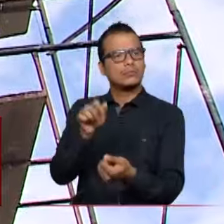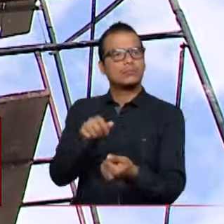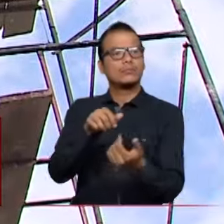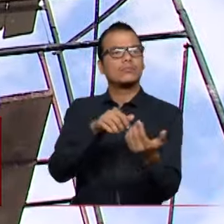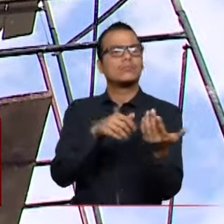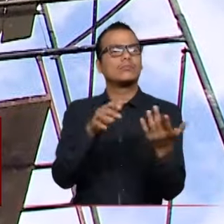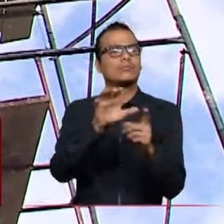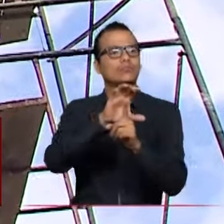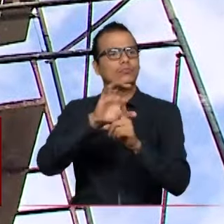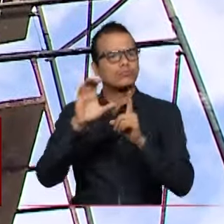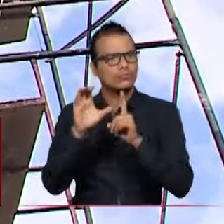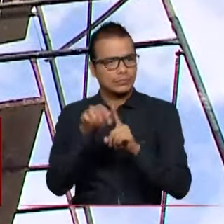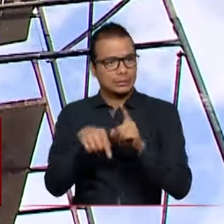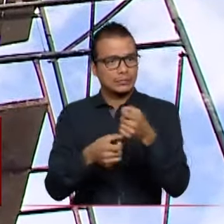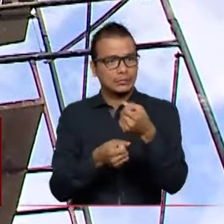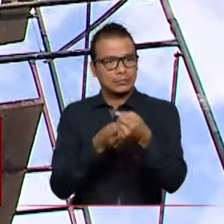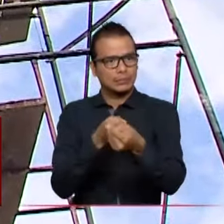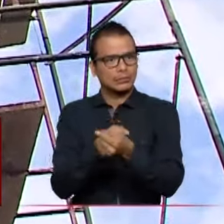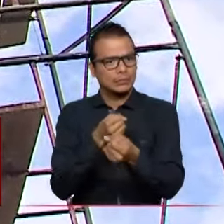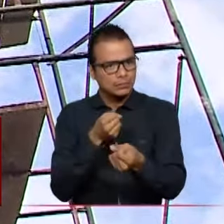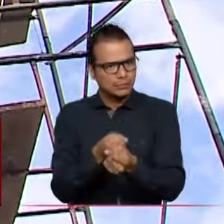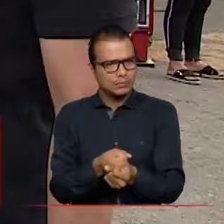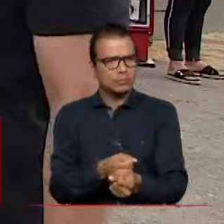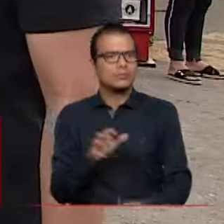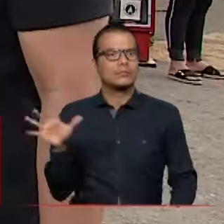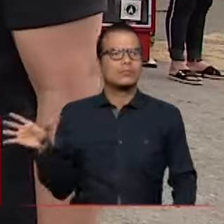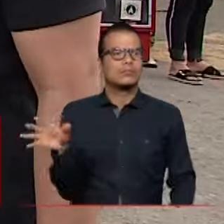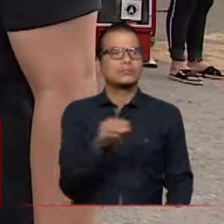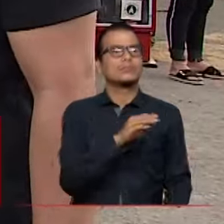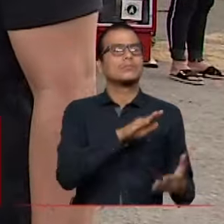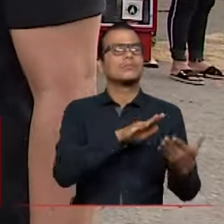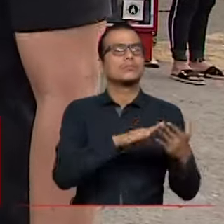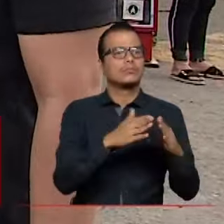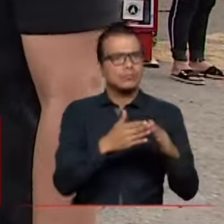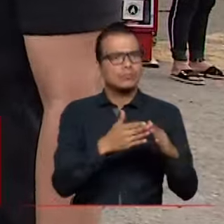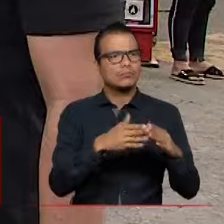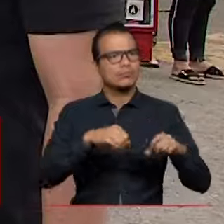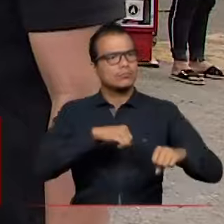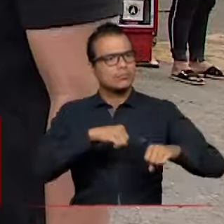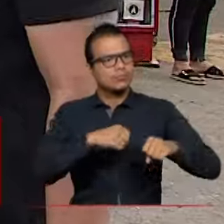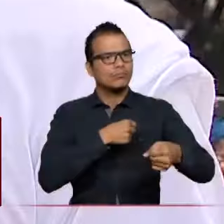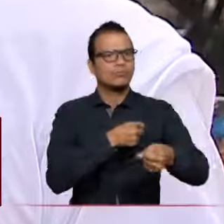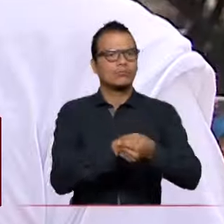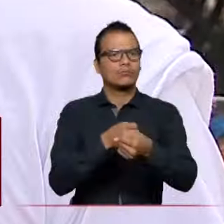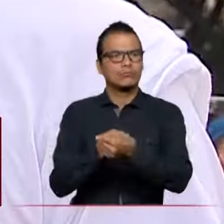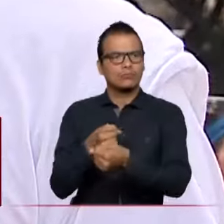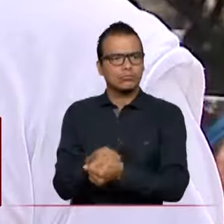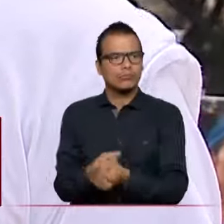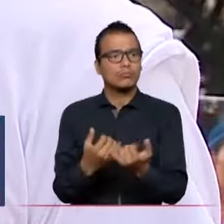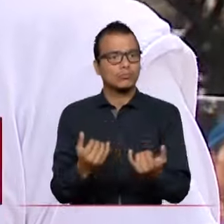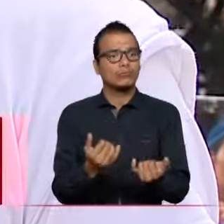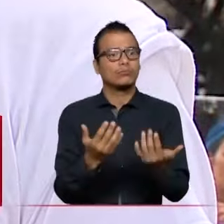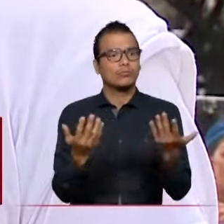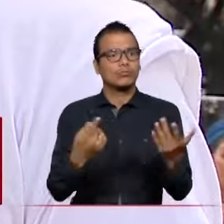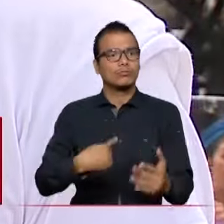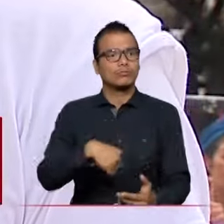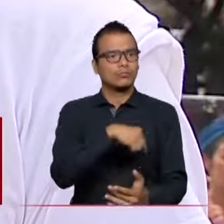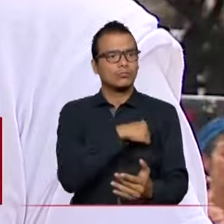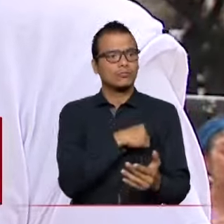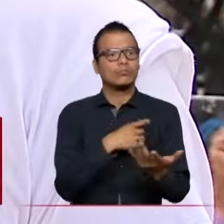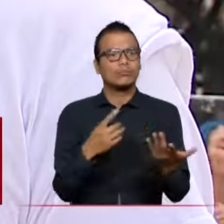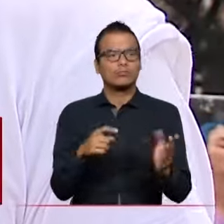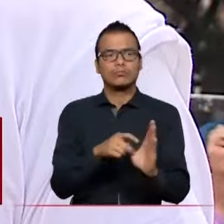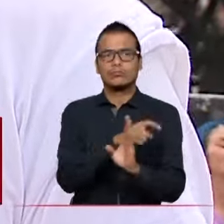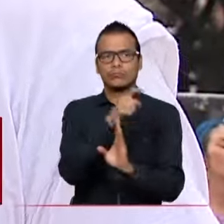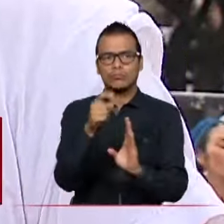se ha potenciado desde aquí, el encuentro de comunidad. Tenemos sendos proyectos en términos de recuperación no solamente de la masa